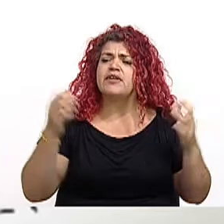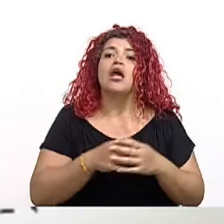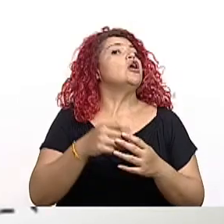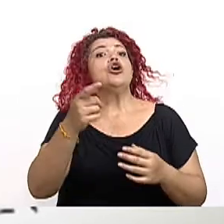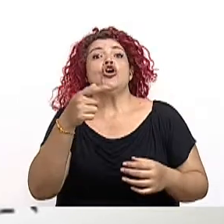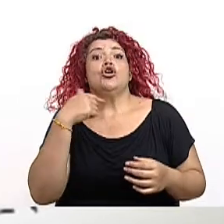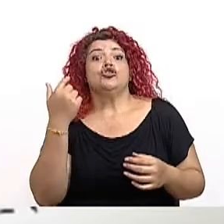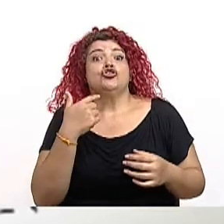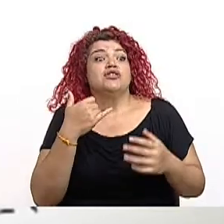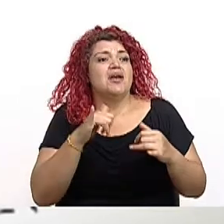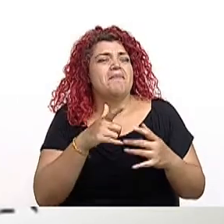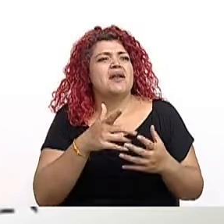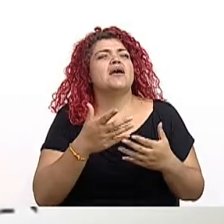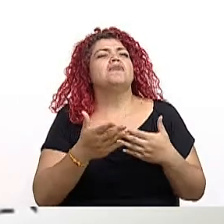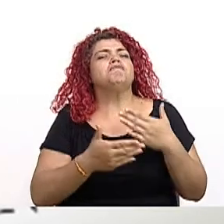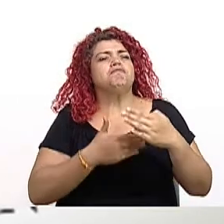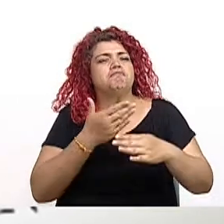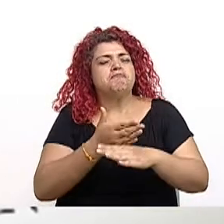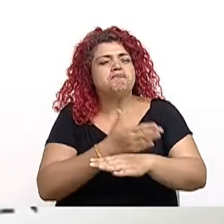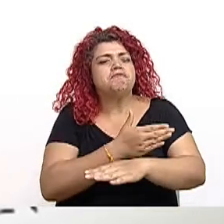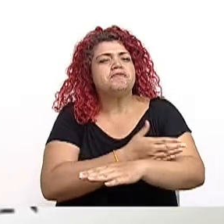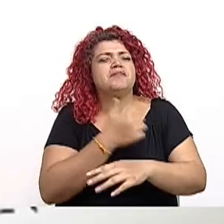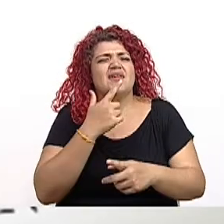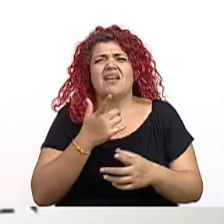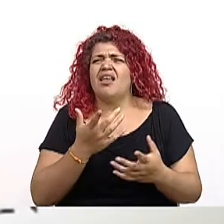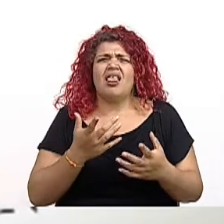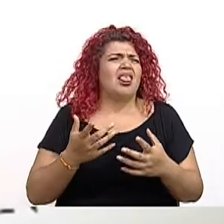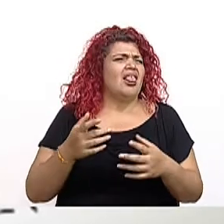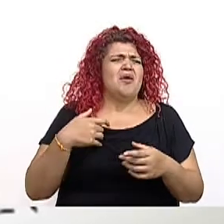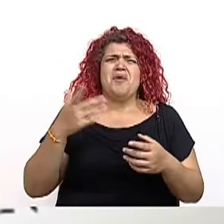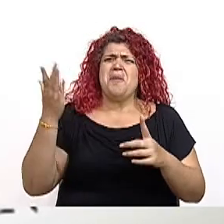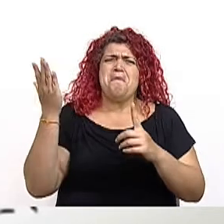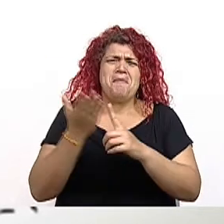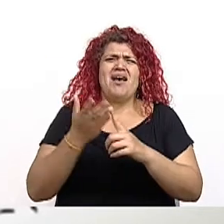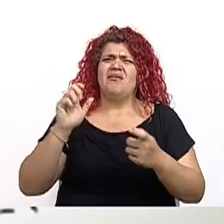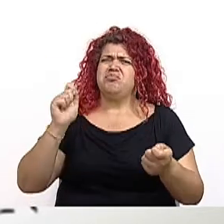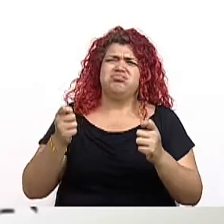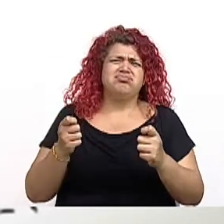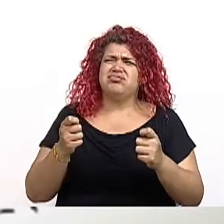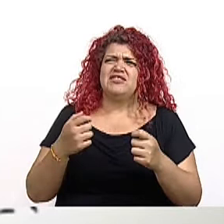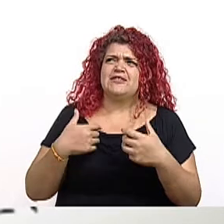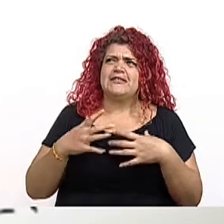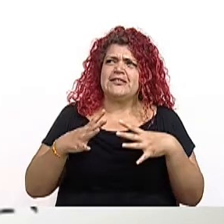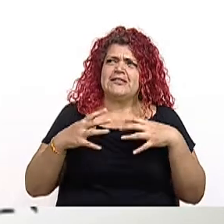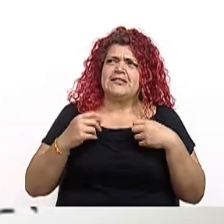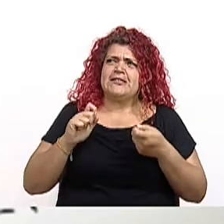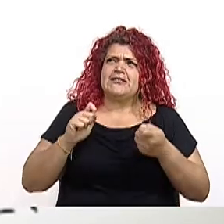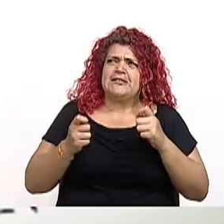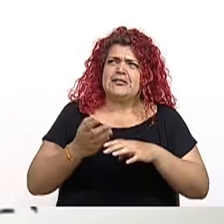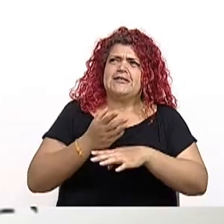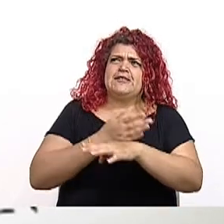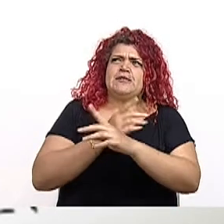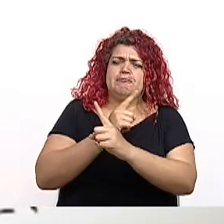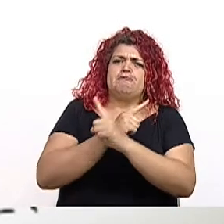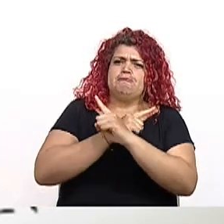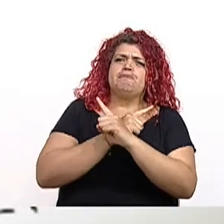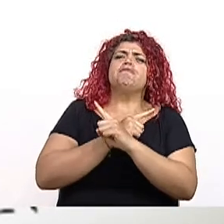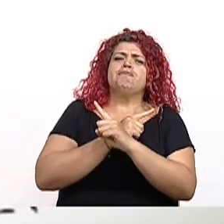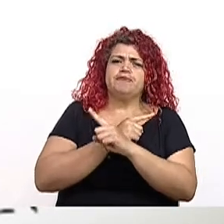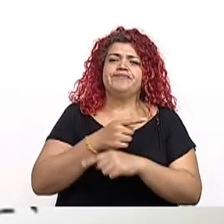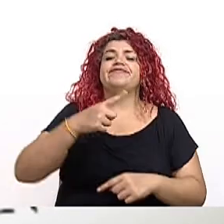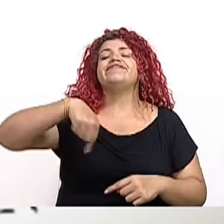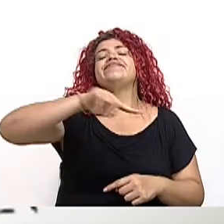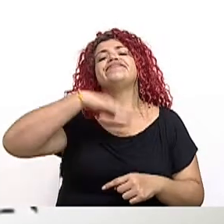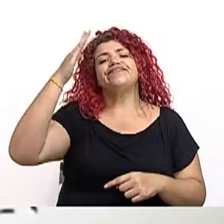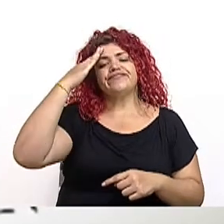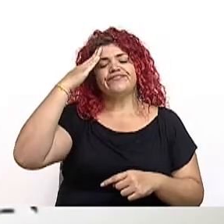que pueda venir es mucho mejor que intentar soportar los impactos del cambio climático sin ninguna protección. Sabemos